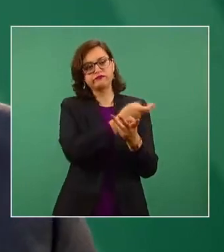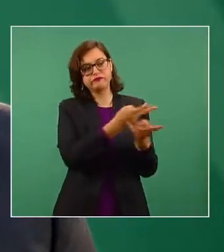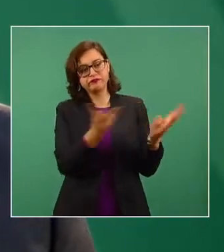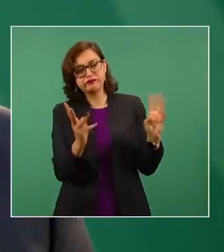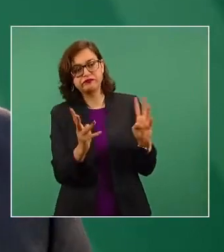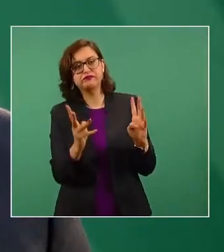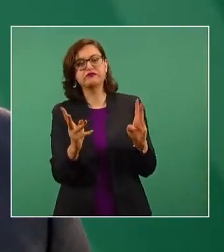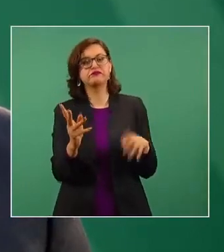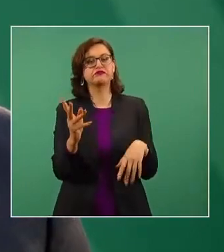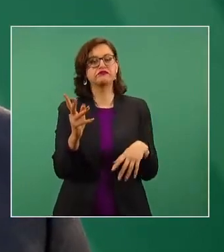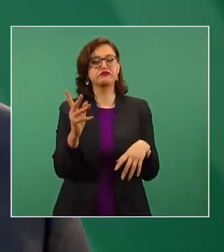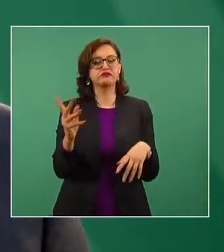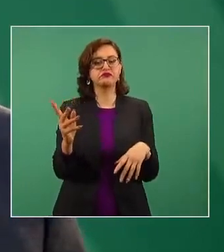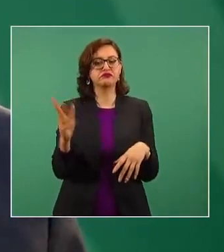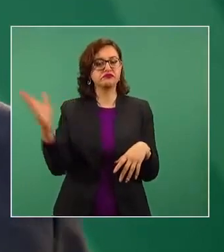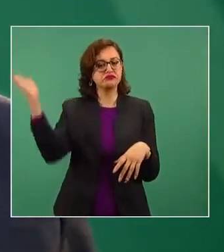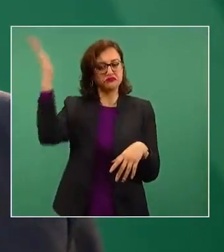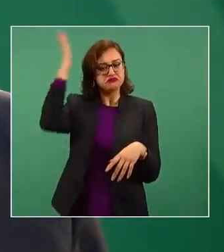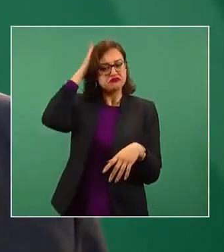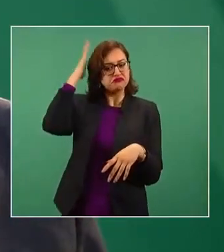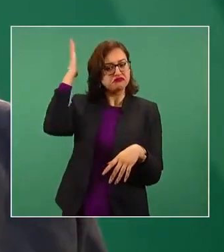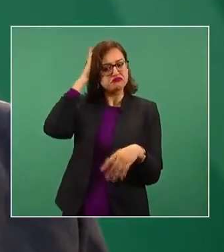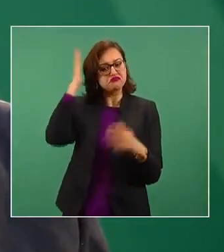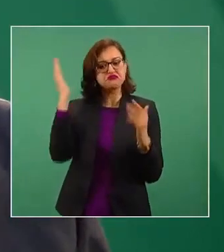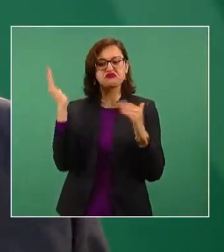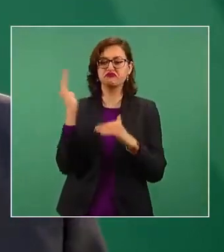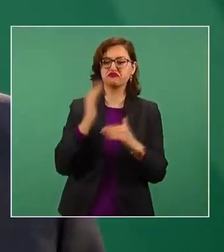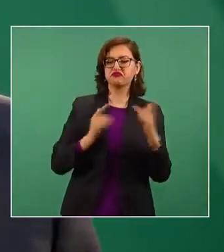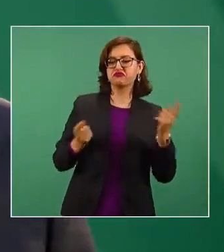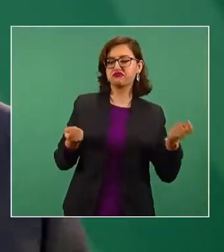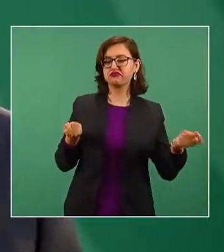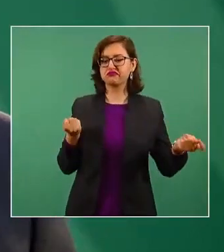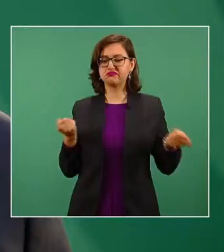narcotraficantes, un mundo